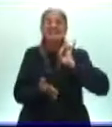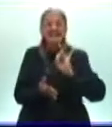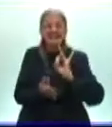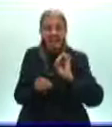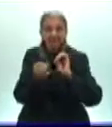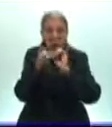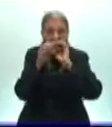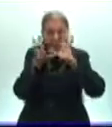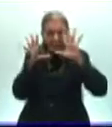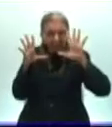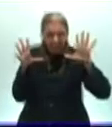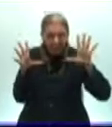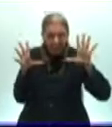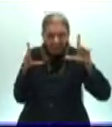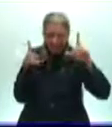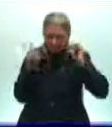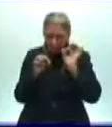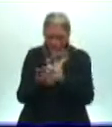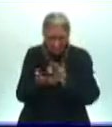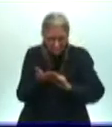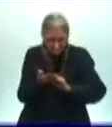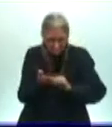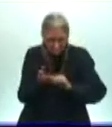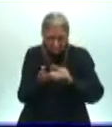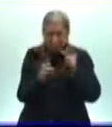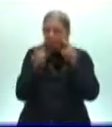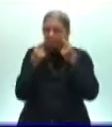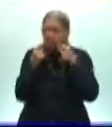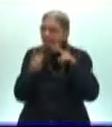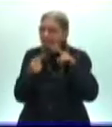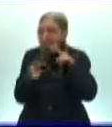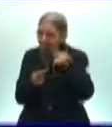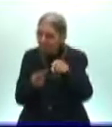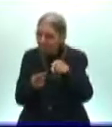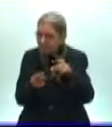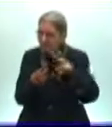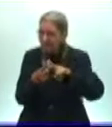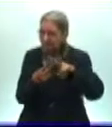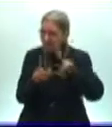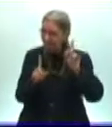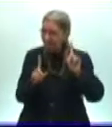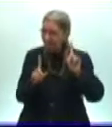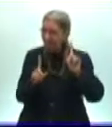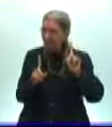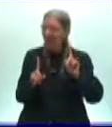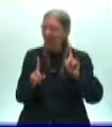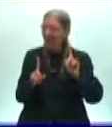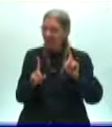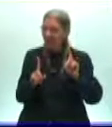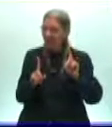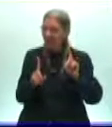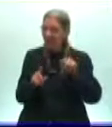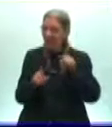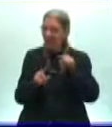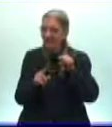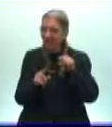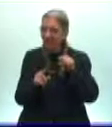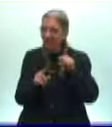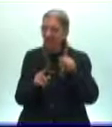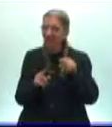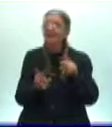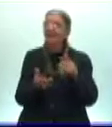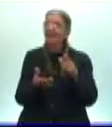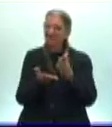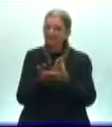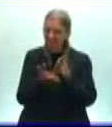7 de la mañana, y para el resto de las asignaturas les estoy dejando en pantalla la parrilla